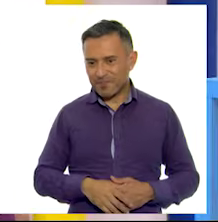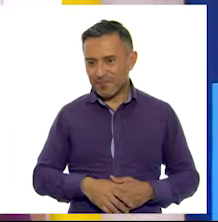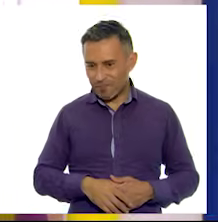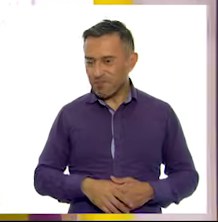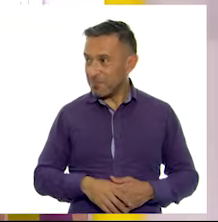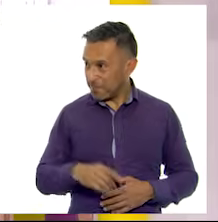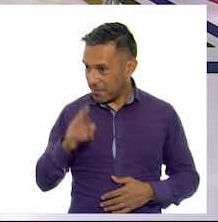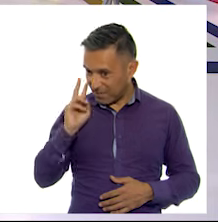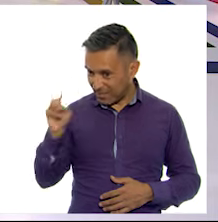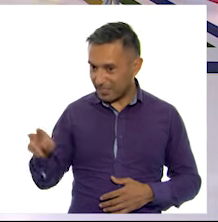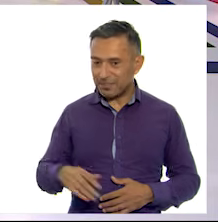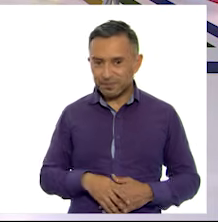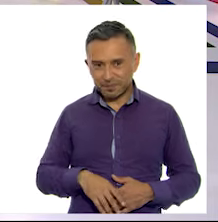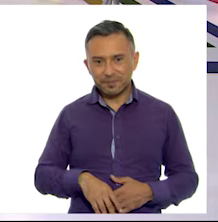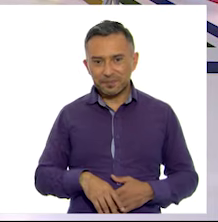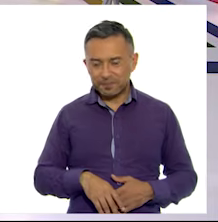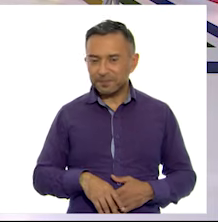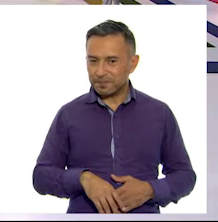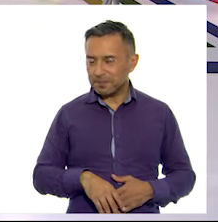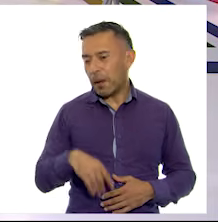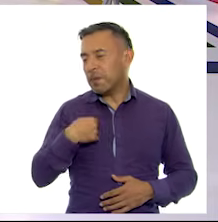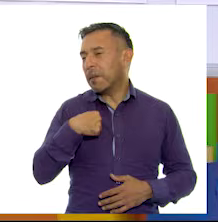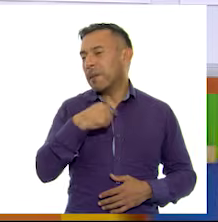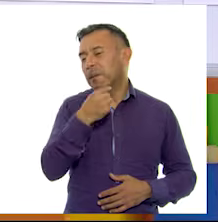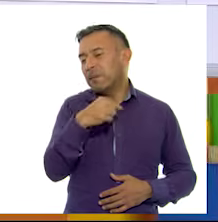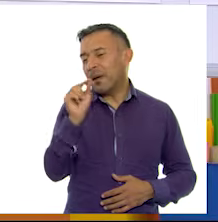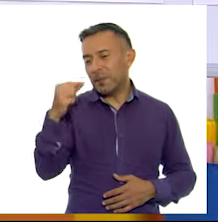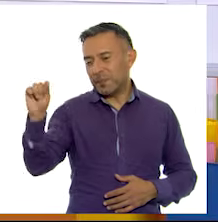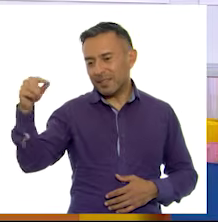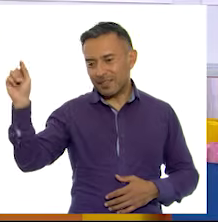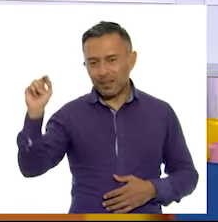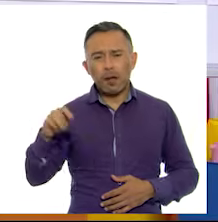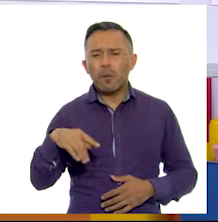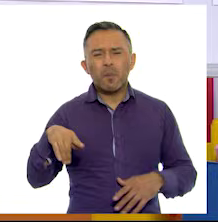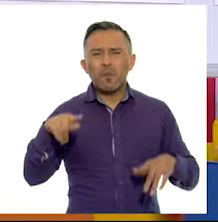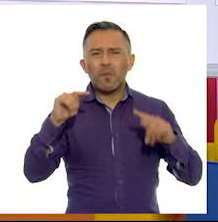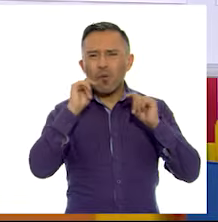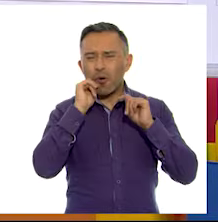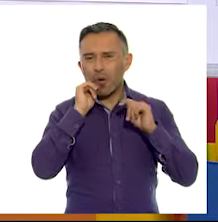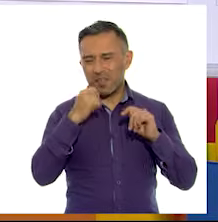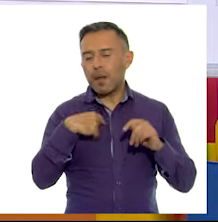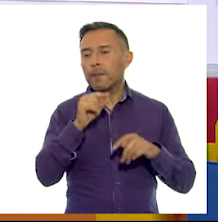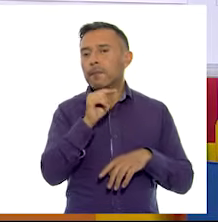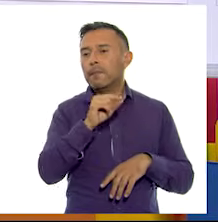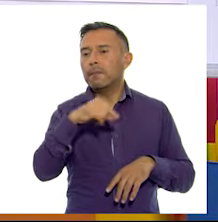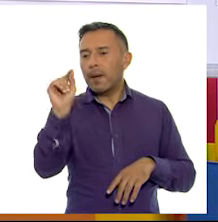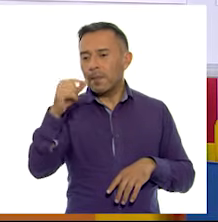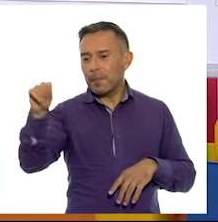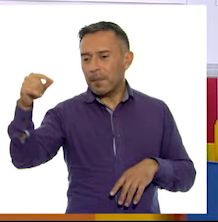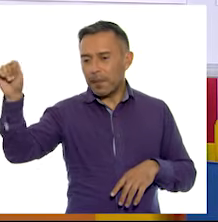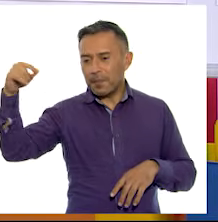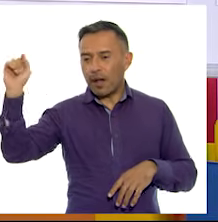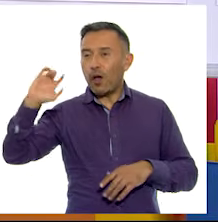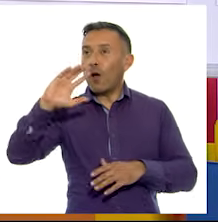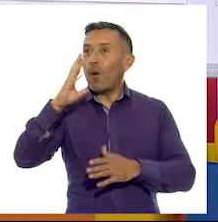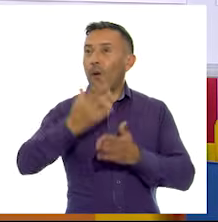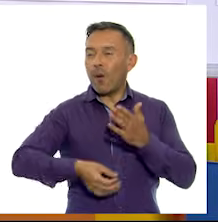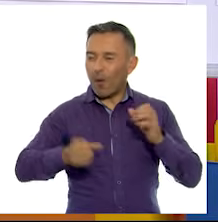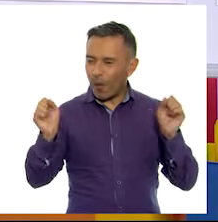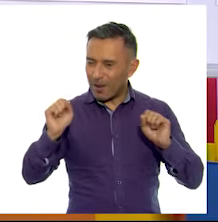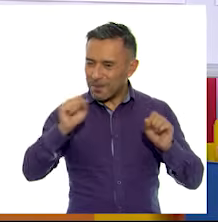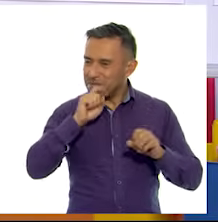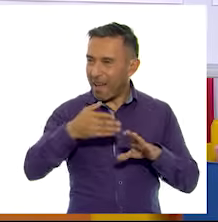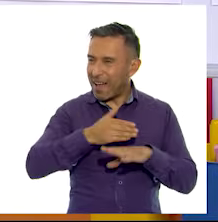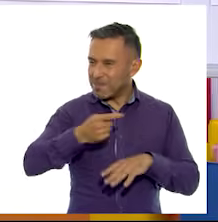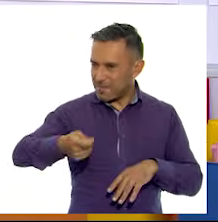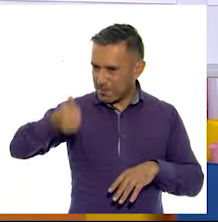¿Viste? Son como palomitas las mías. Bueno, pero de todas maneras son líneas que corren hacia arriba, como la primera que hiciste. Y